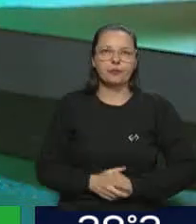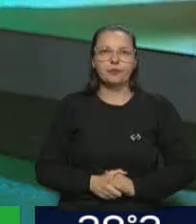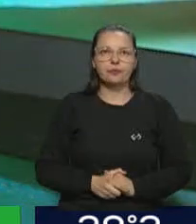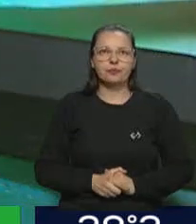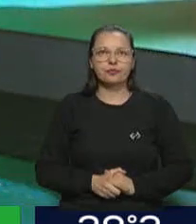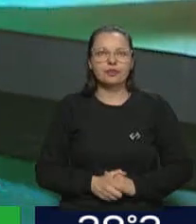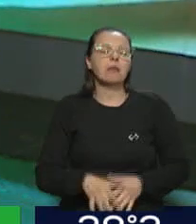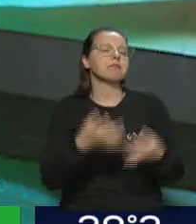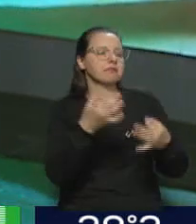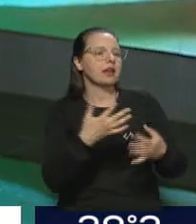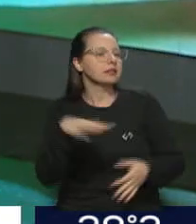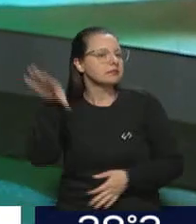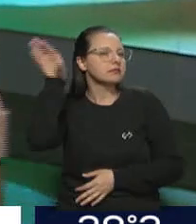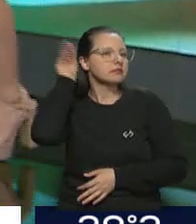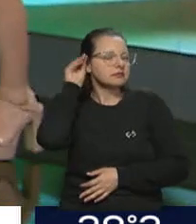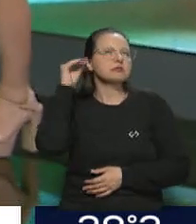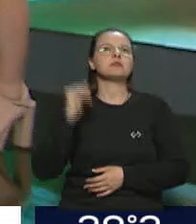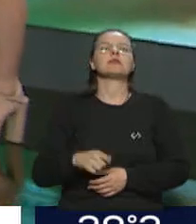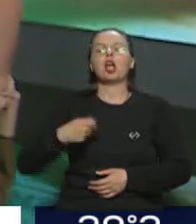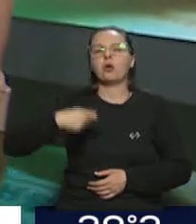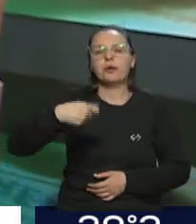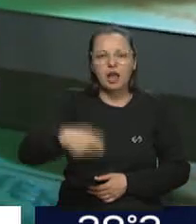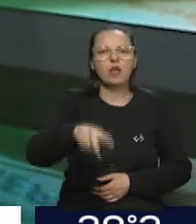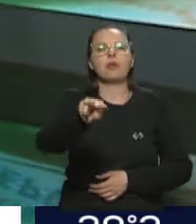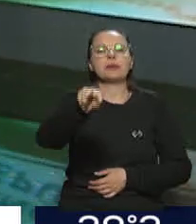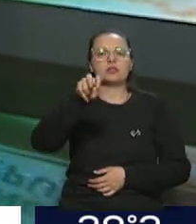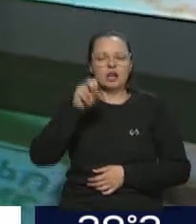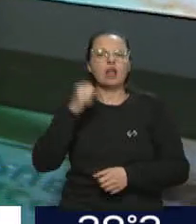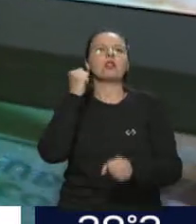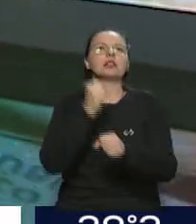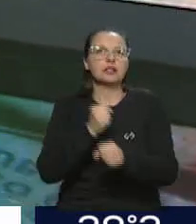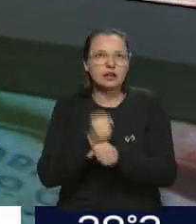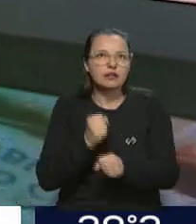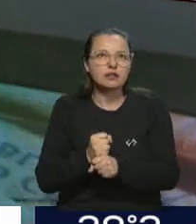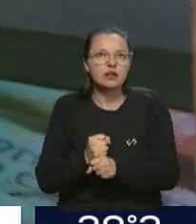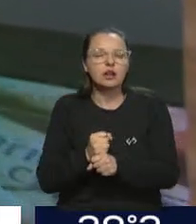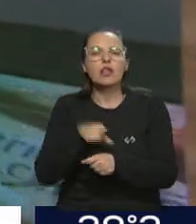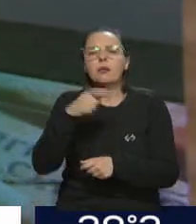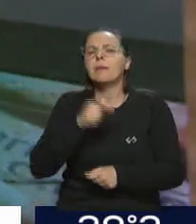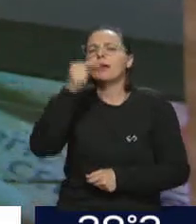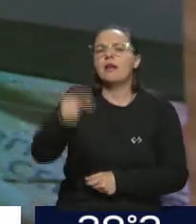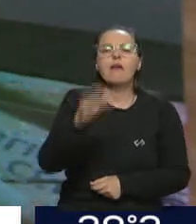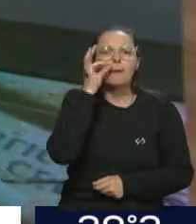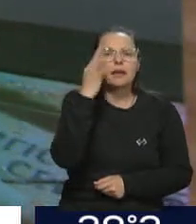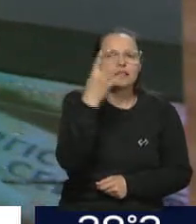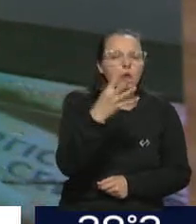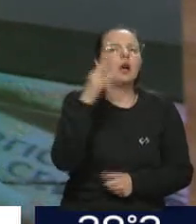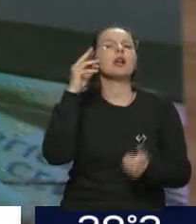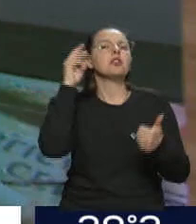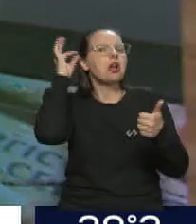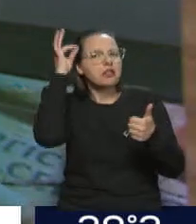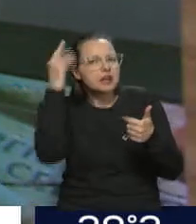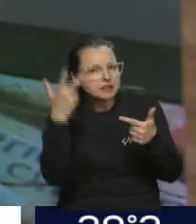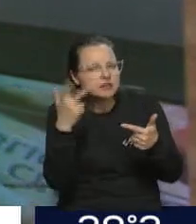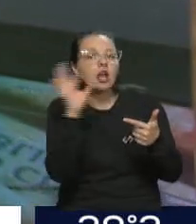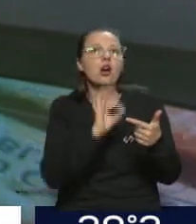Perfecto, allí lo estábamos escuchando. A ver, jubilados, pensionados, trabajadores, devolución en 24, 36 y 48 cuotas. Sí, esa es